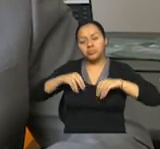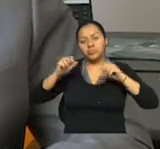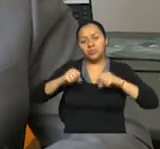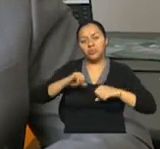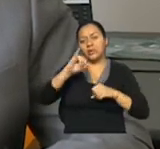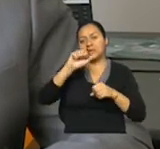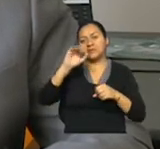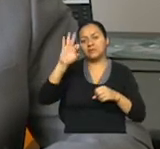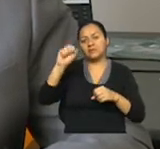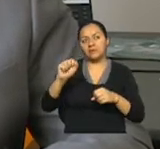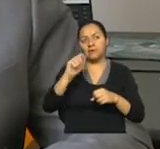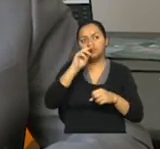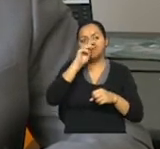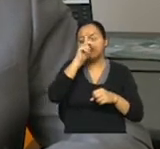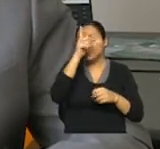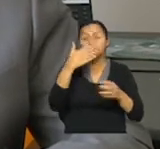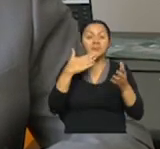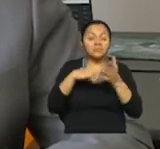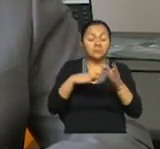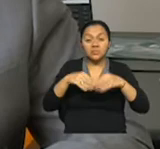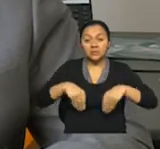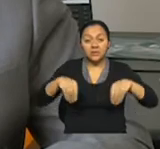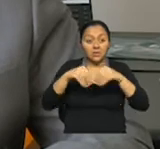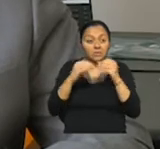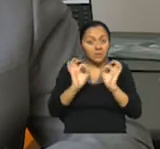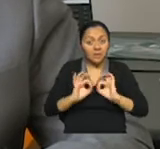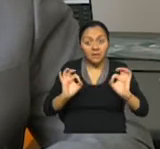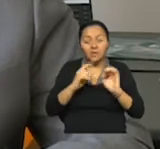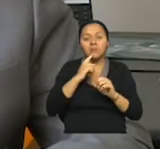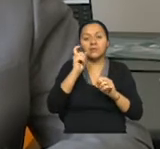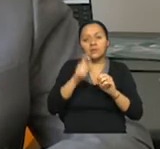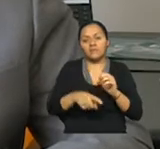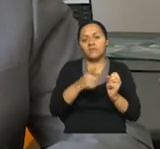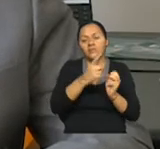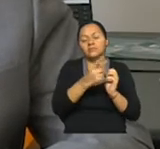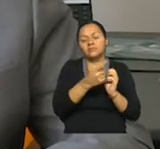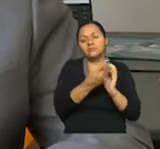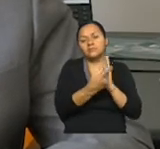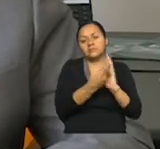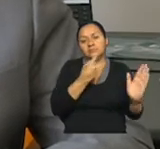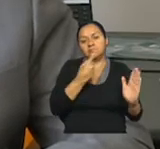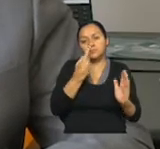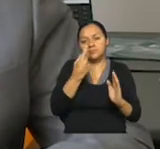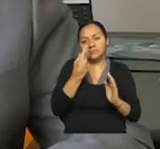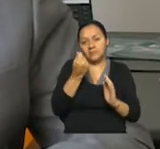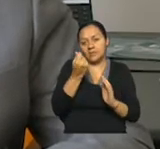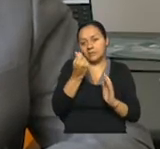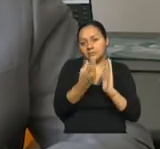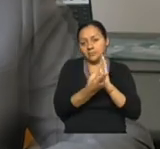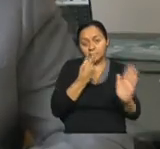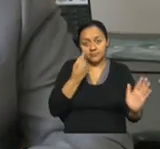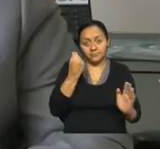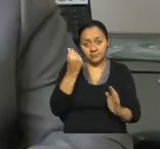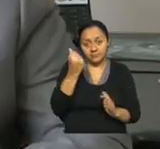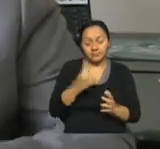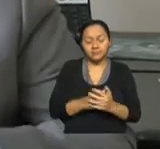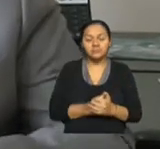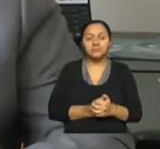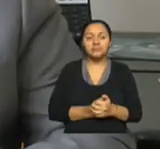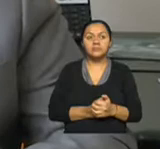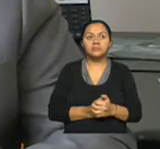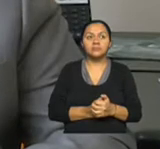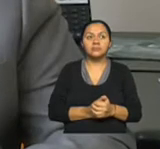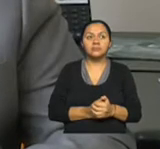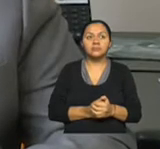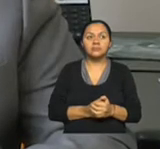ISFA. Y si no hay algún terreno o algún bien que sea del agrado de la institución, también se lo podría cancelar en efectivo. Y